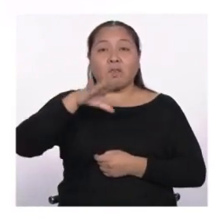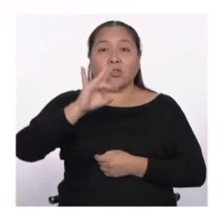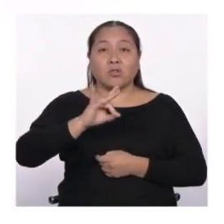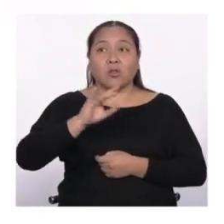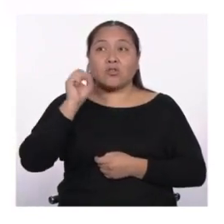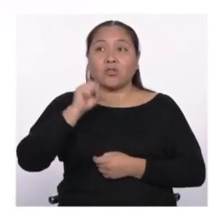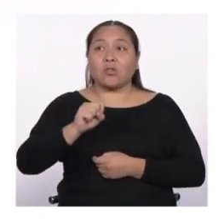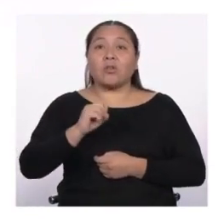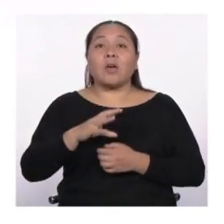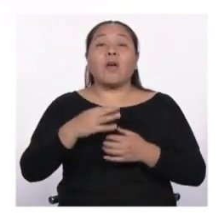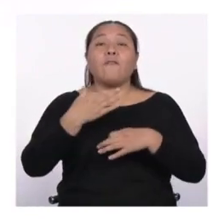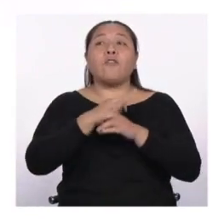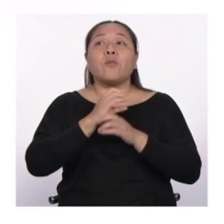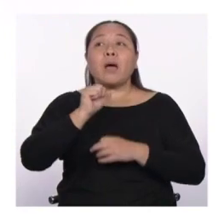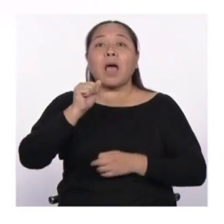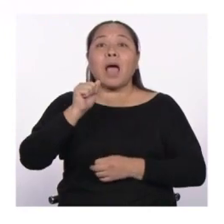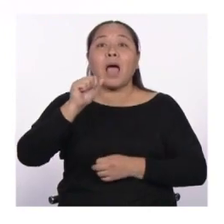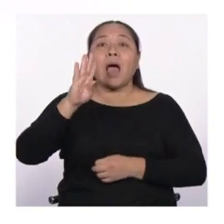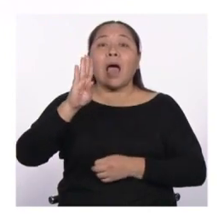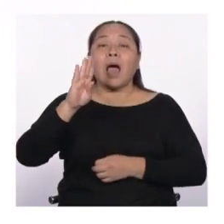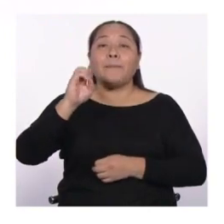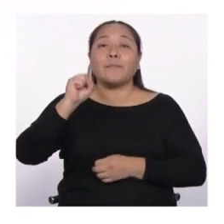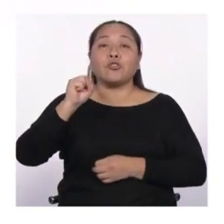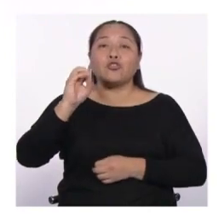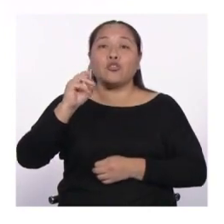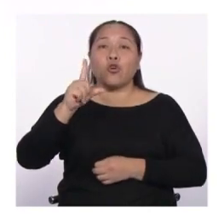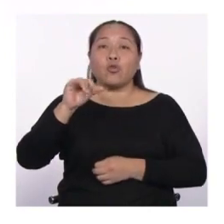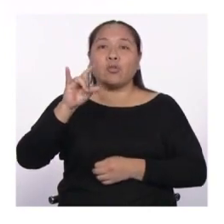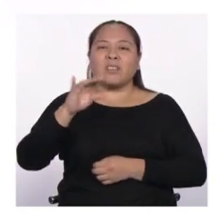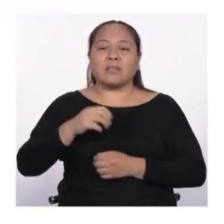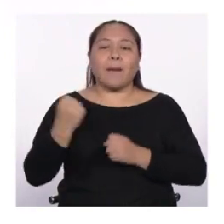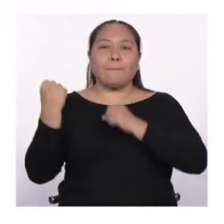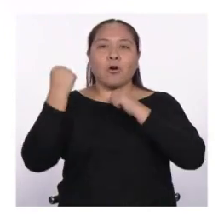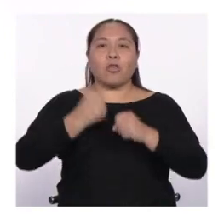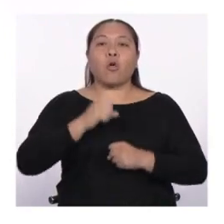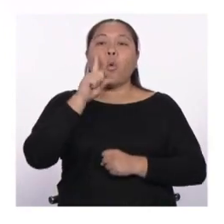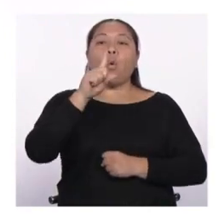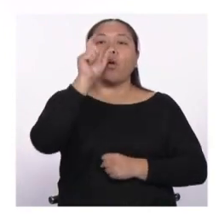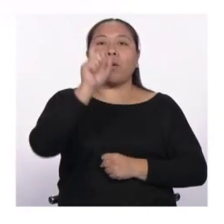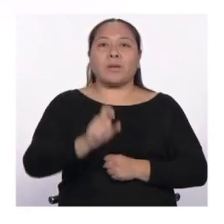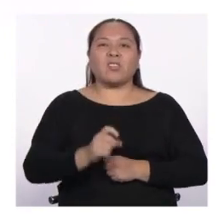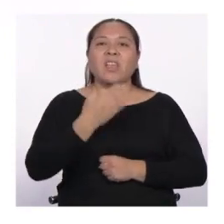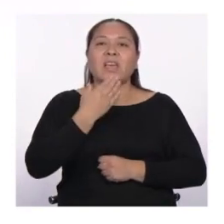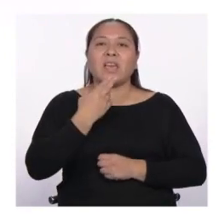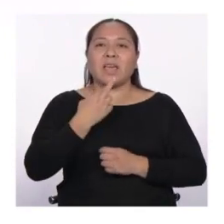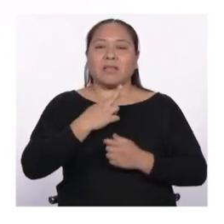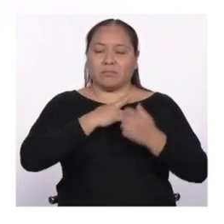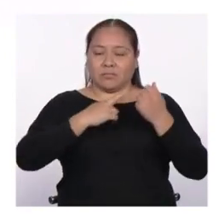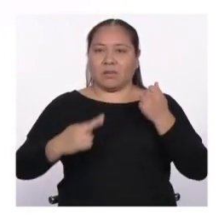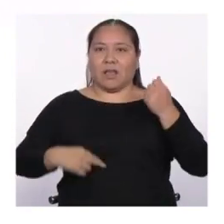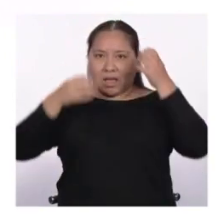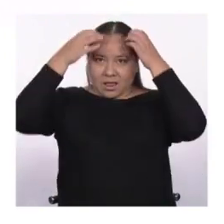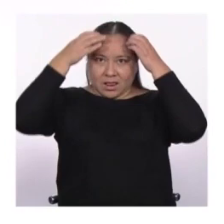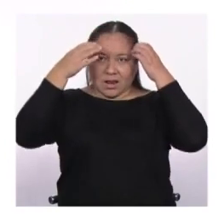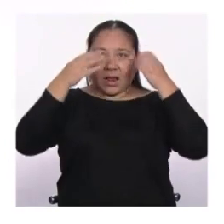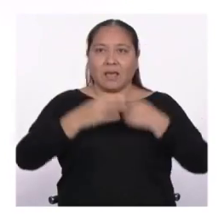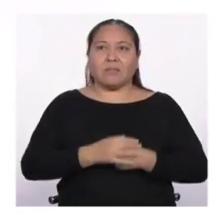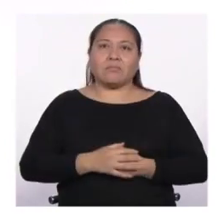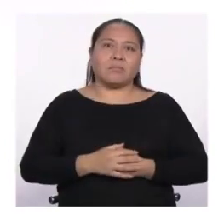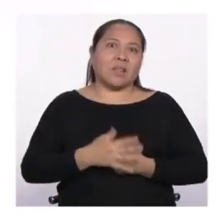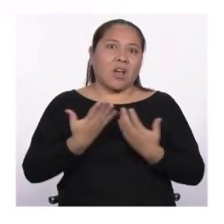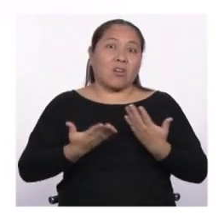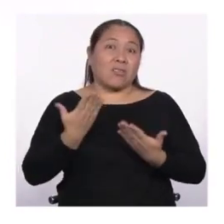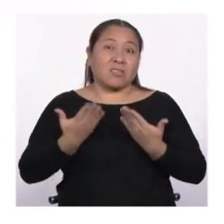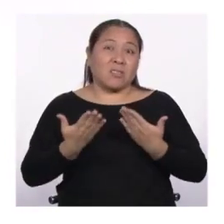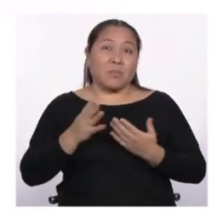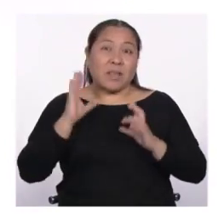sistema absolutista, donde el poder estaba concentrado en una sola persona, o sea, en el rey, y las cosas eran algo así como en el juego